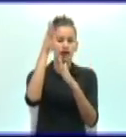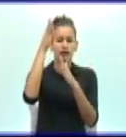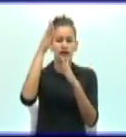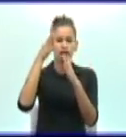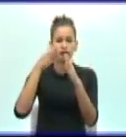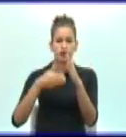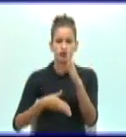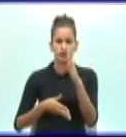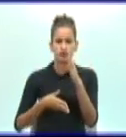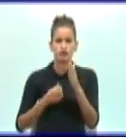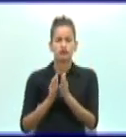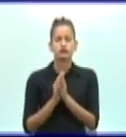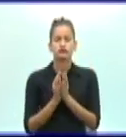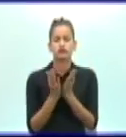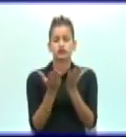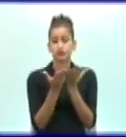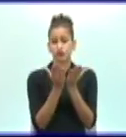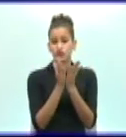recta.